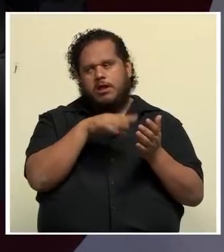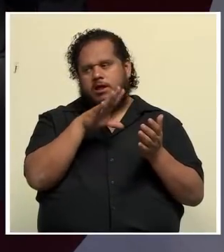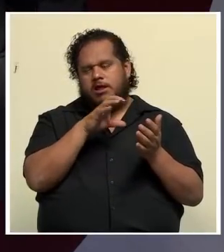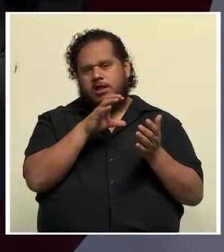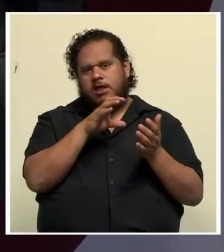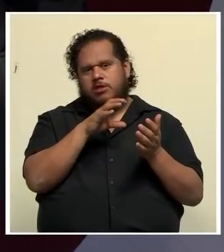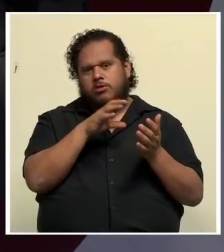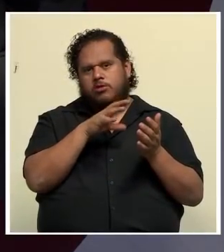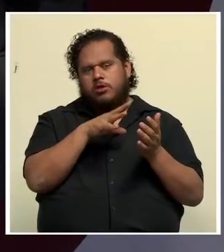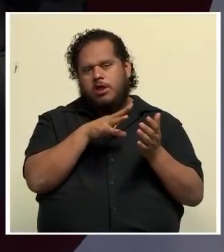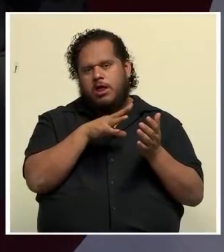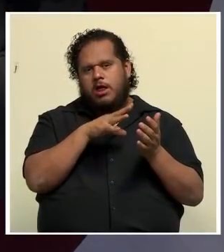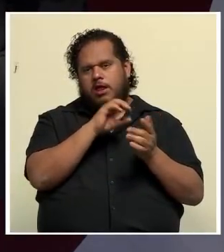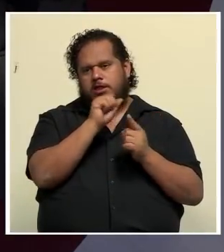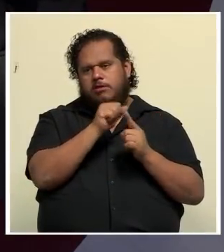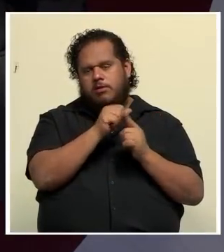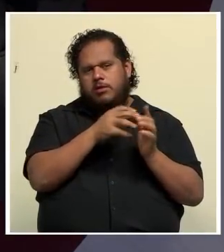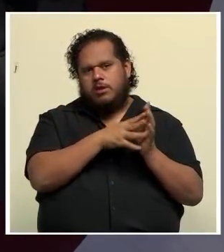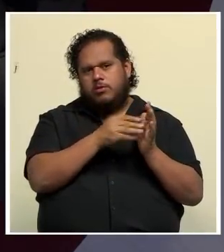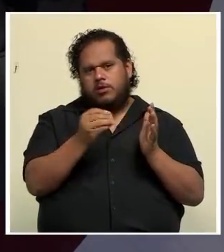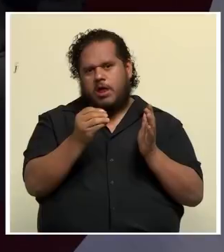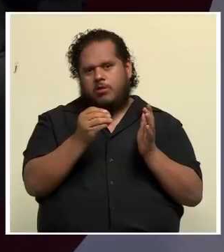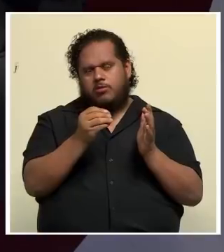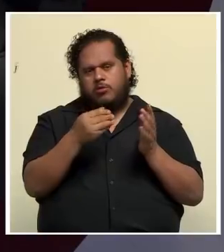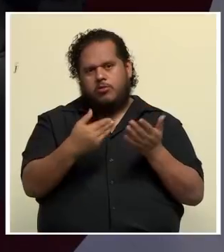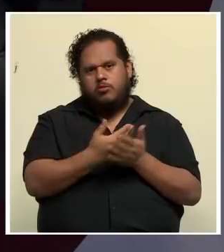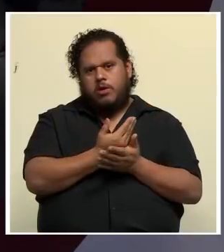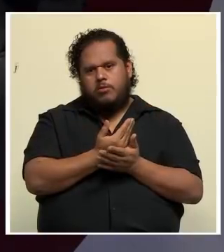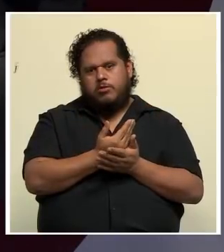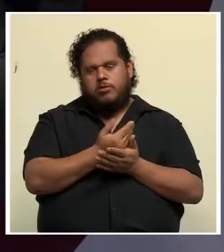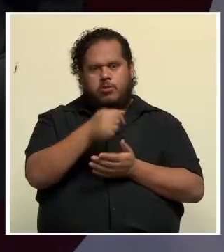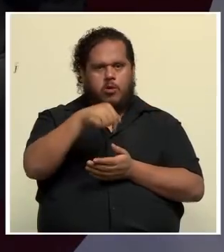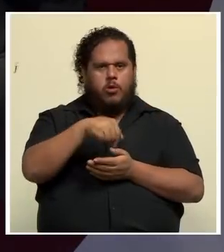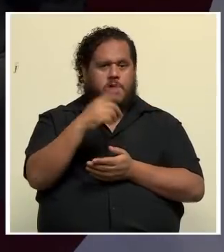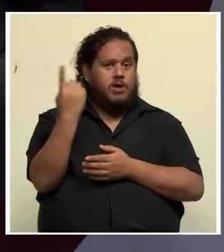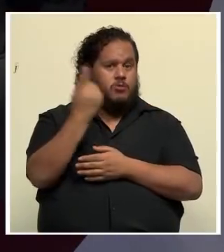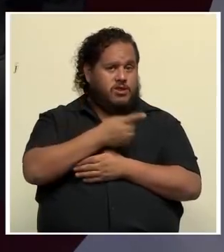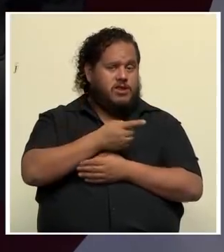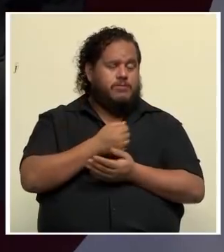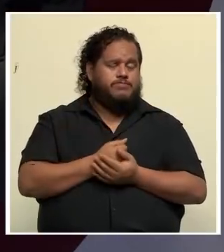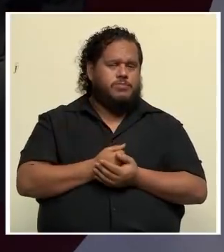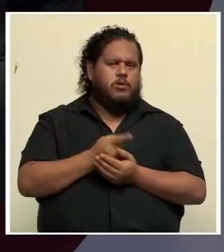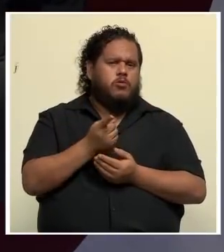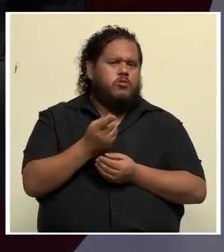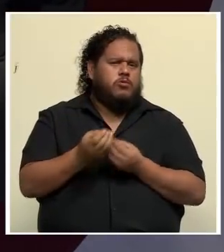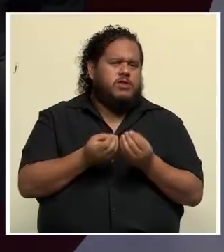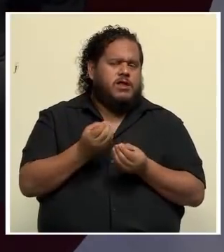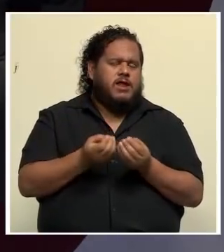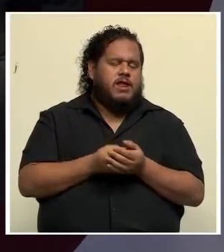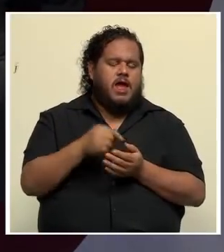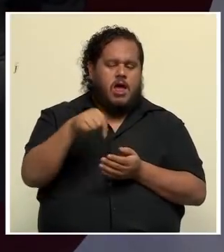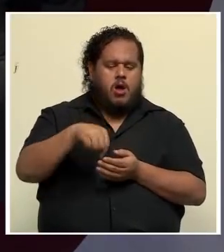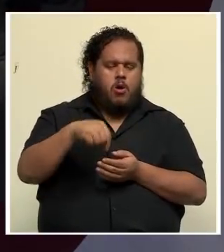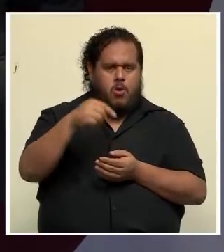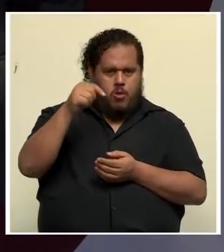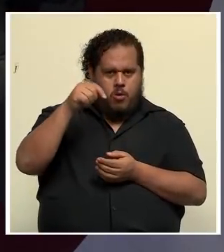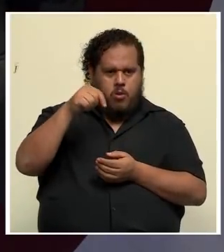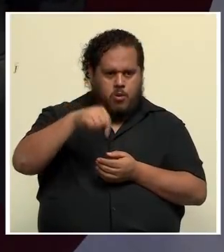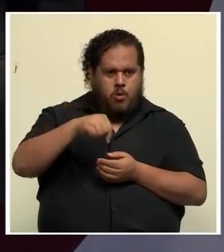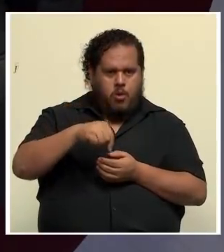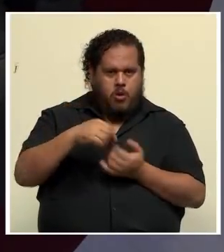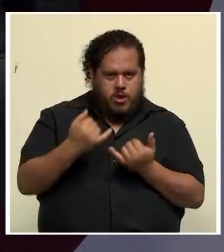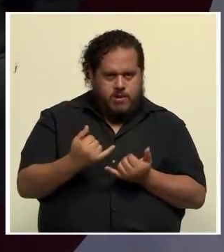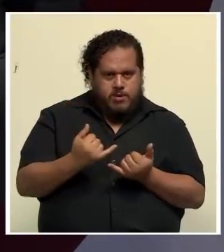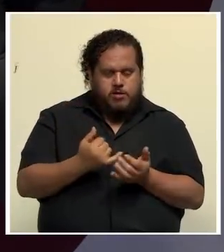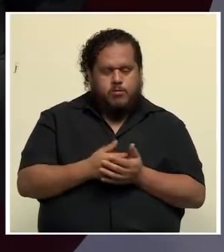2.500 casos de contagios nuevos hoy en un día, ¿qué haría hoy mismo frente a